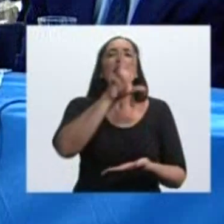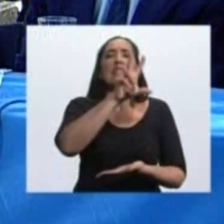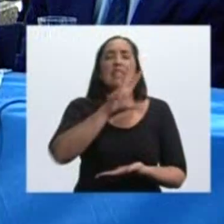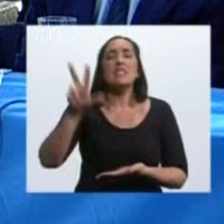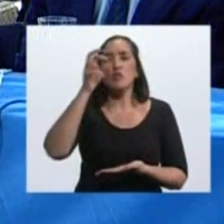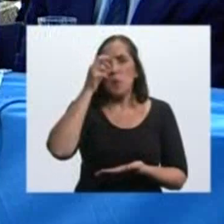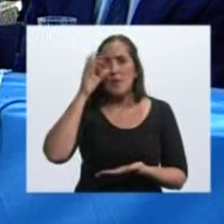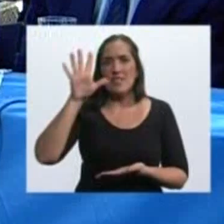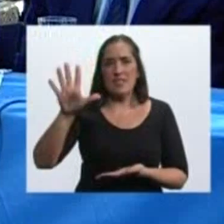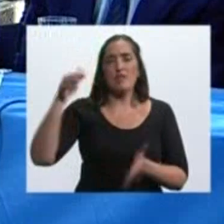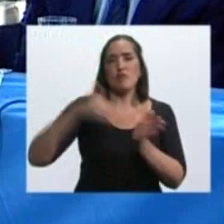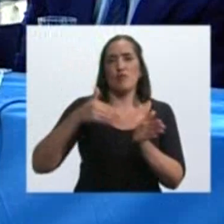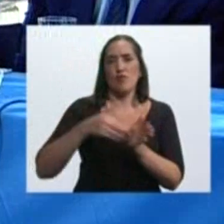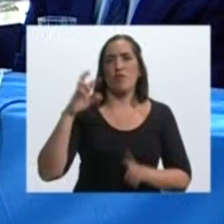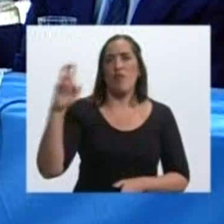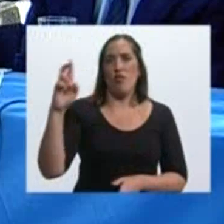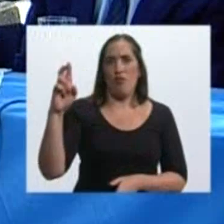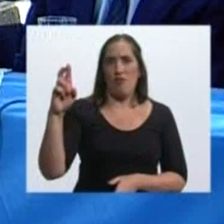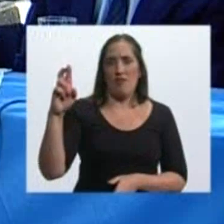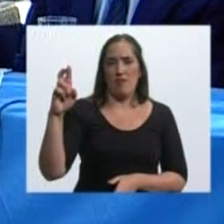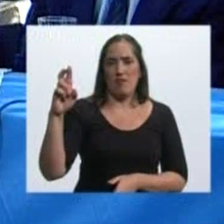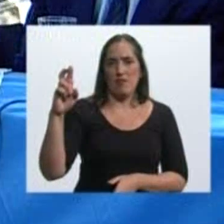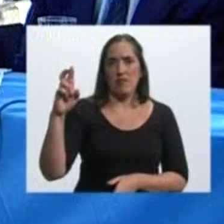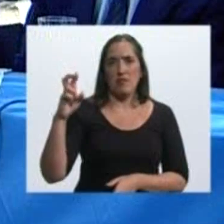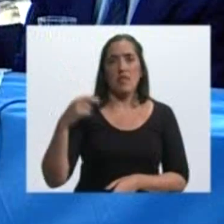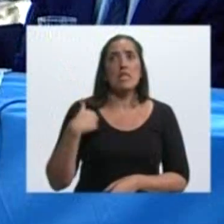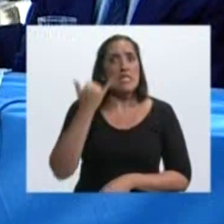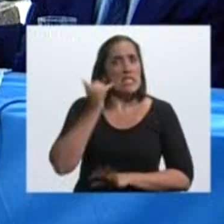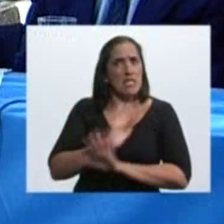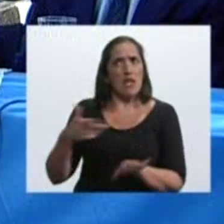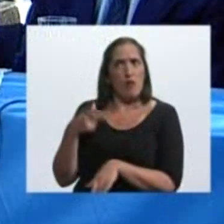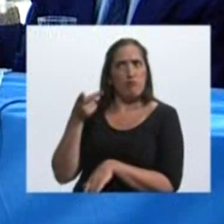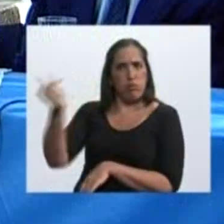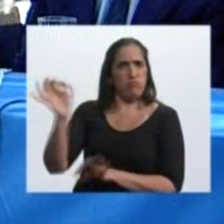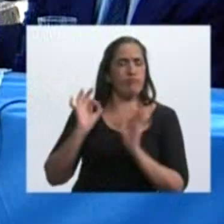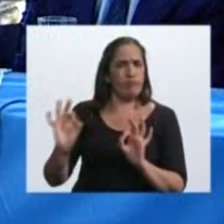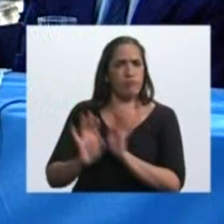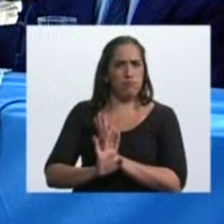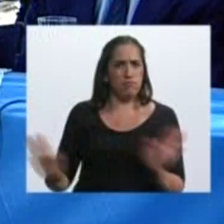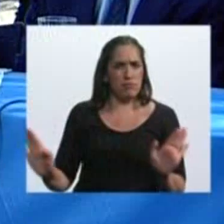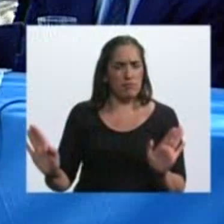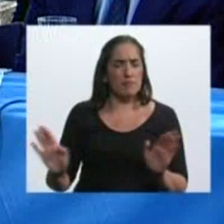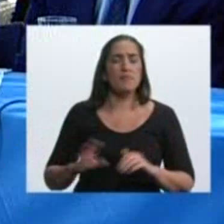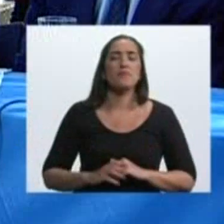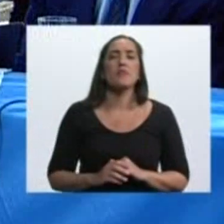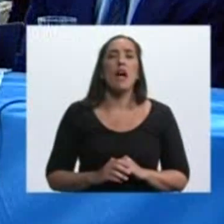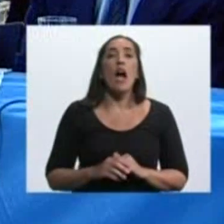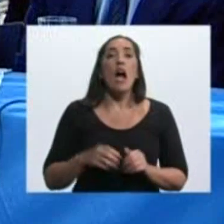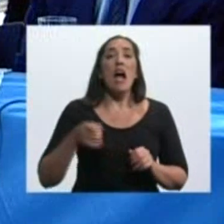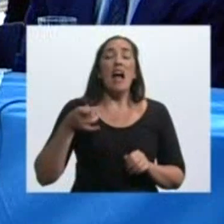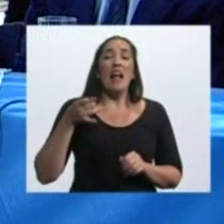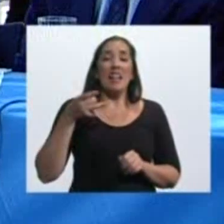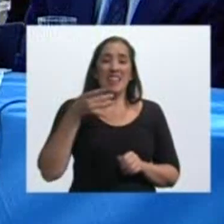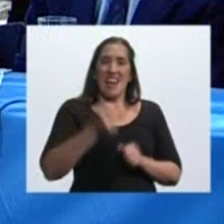325 millones de dólares nos va a salir, y ya los tenemos comprados, todas las locomotoras